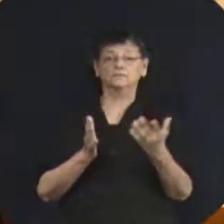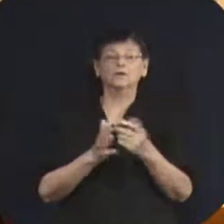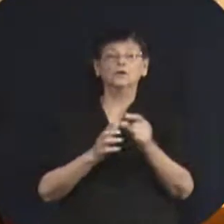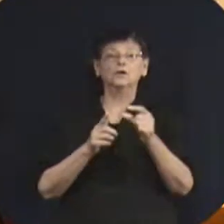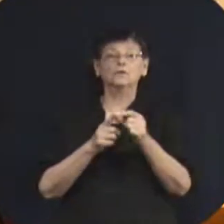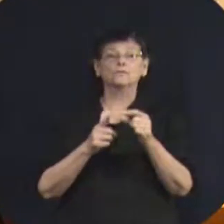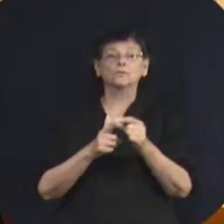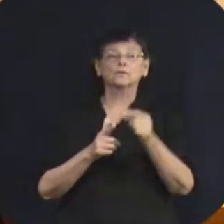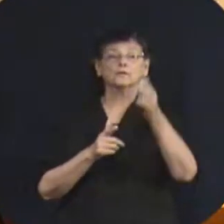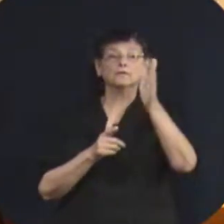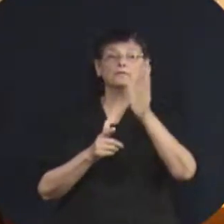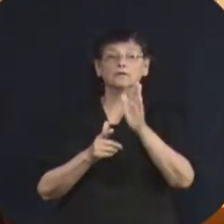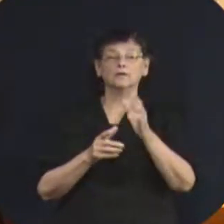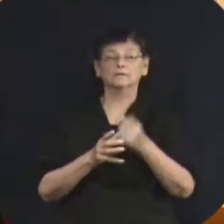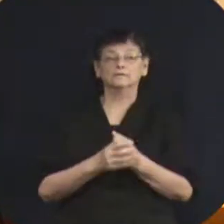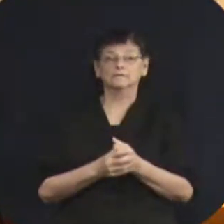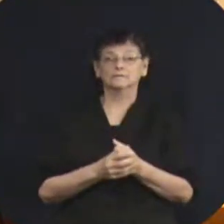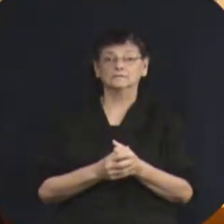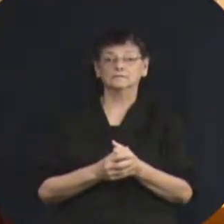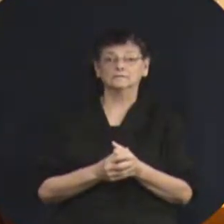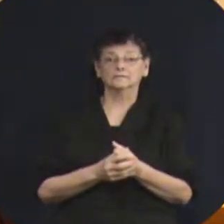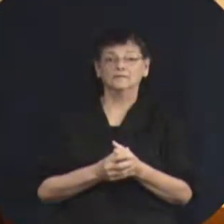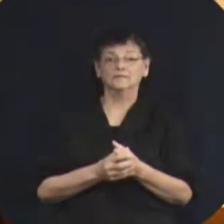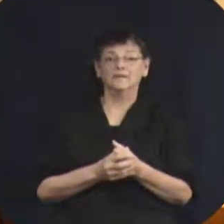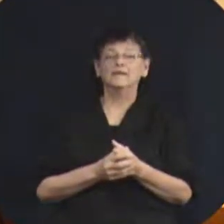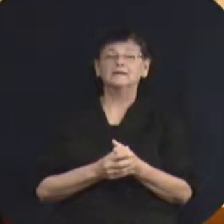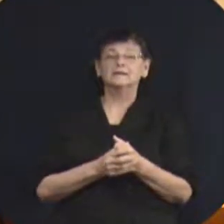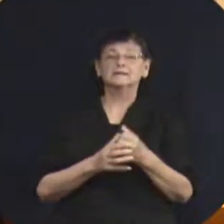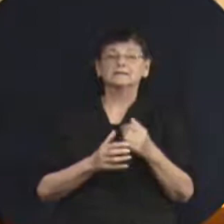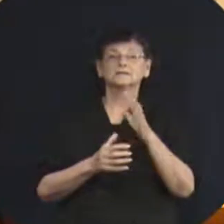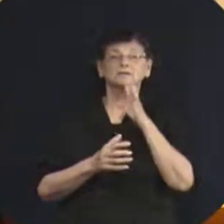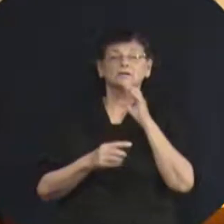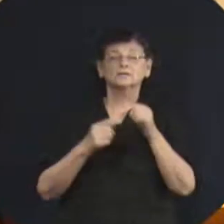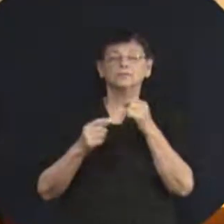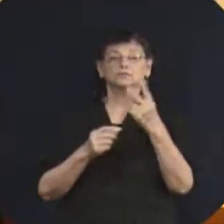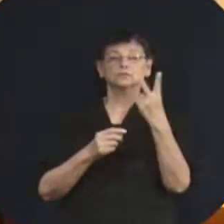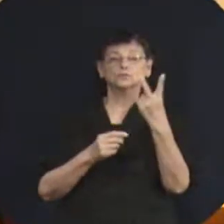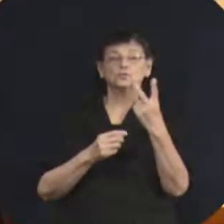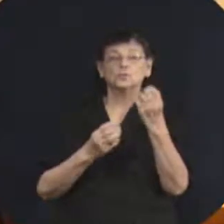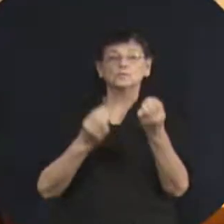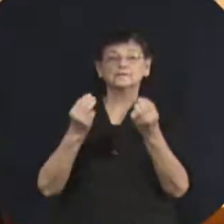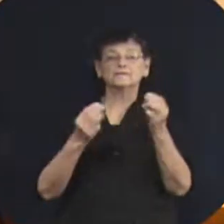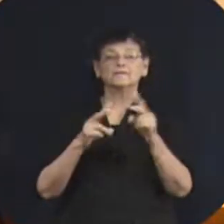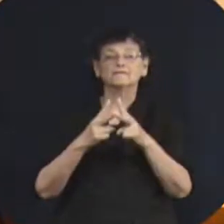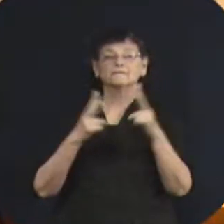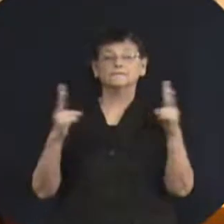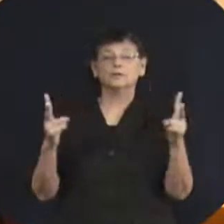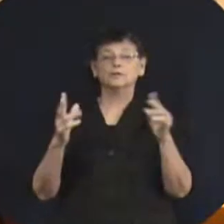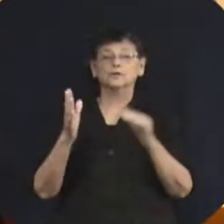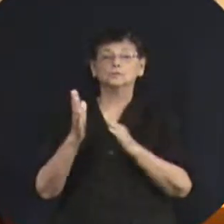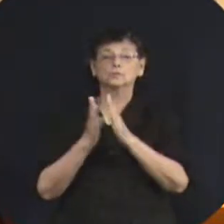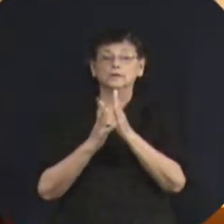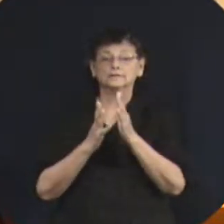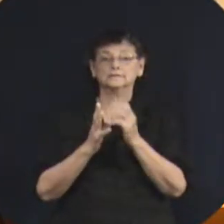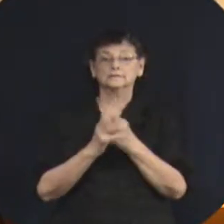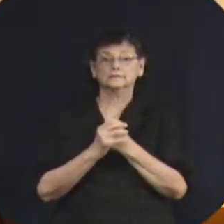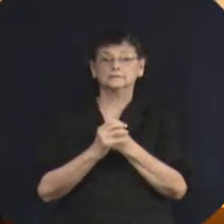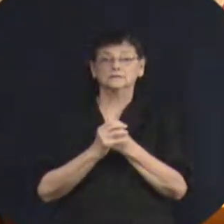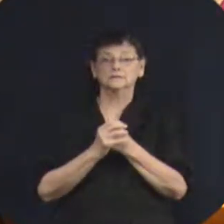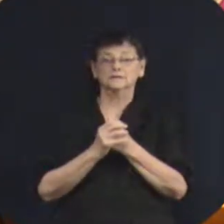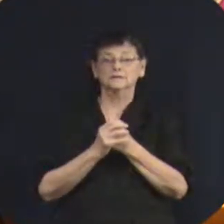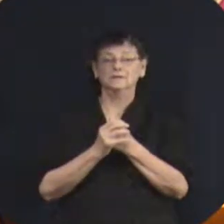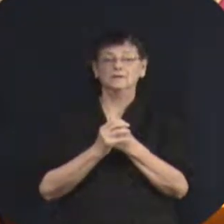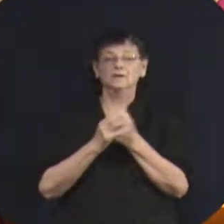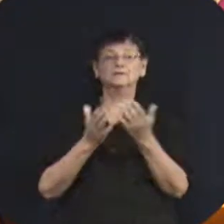la palabra de Dios nos acerca a dos misterios que están muy, muy presentes en